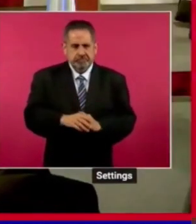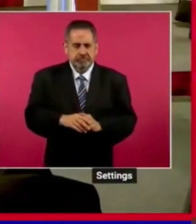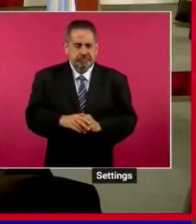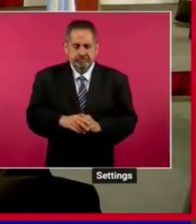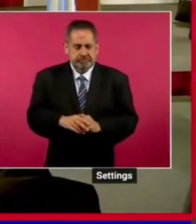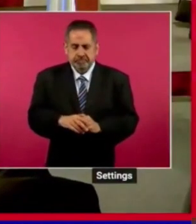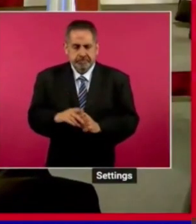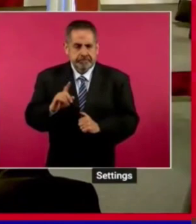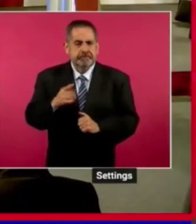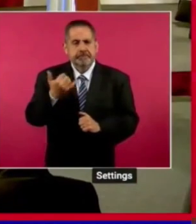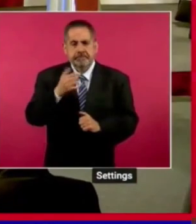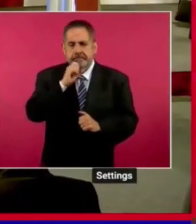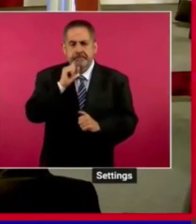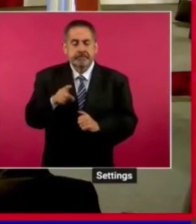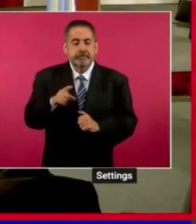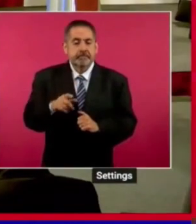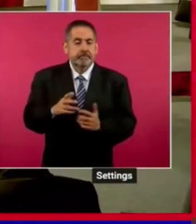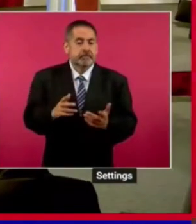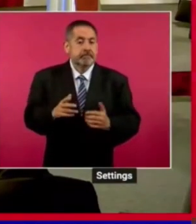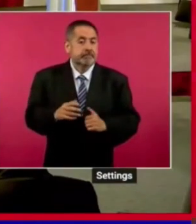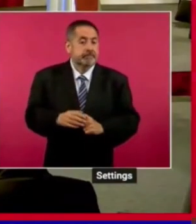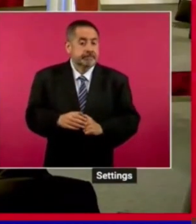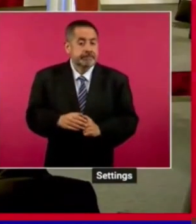justo, y menos